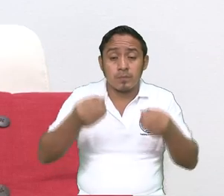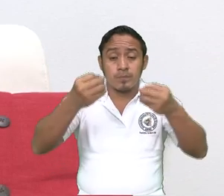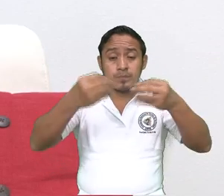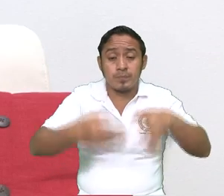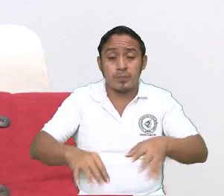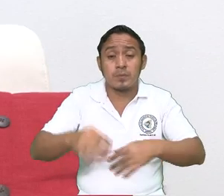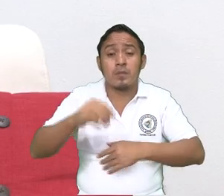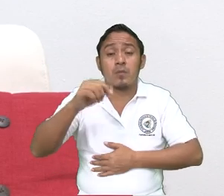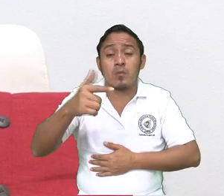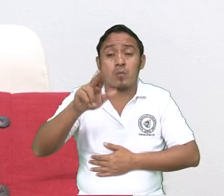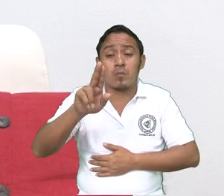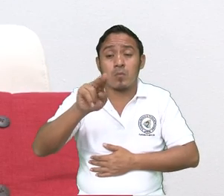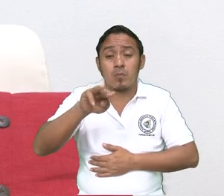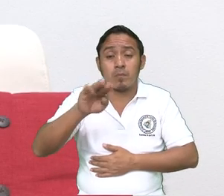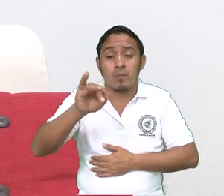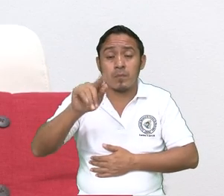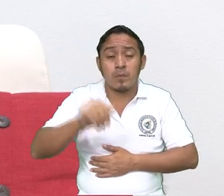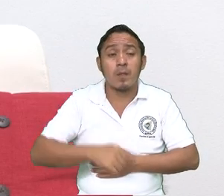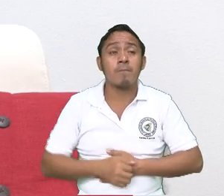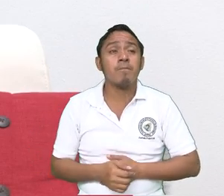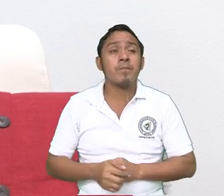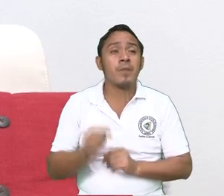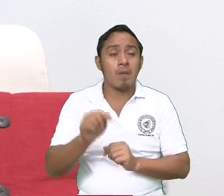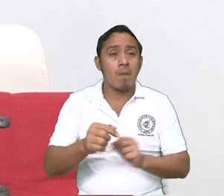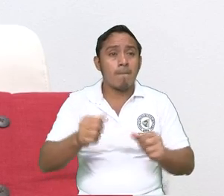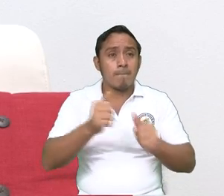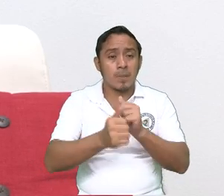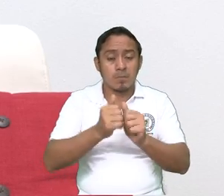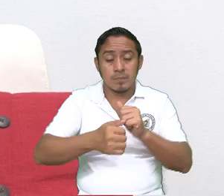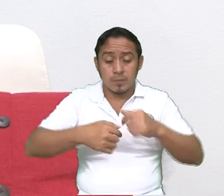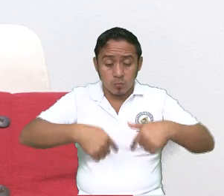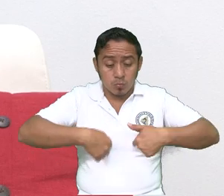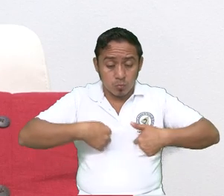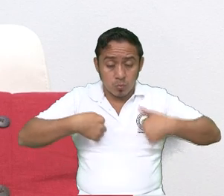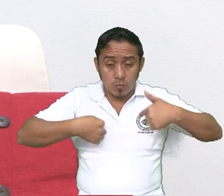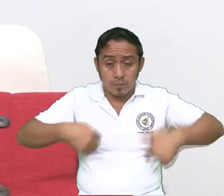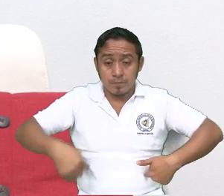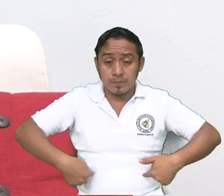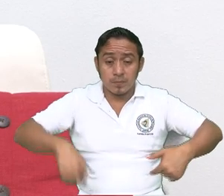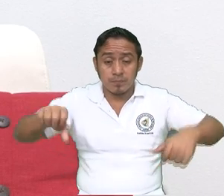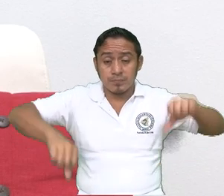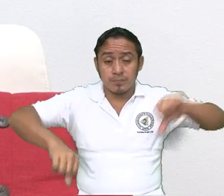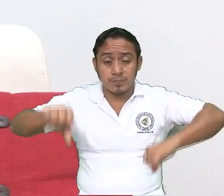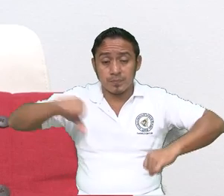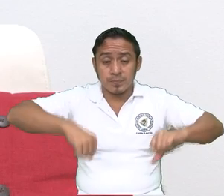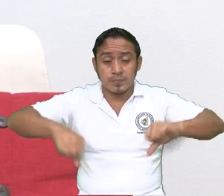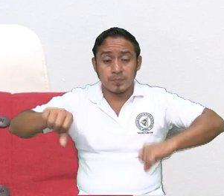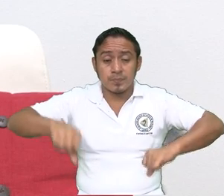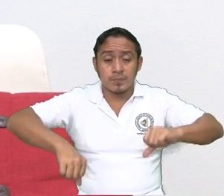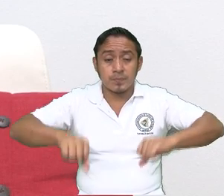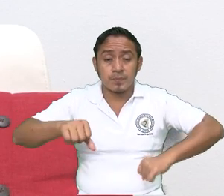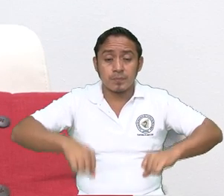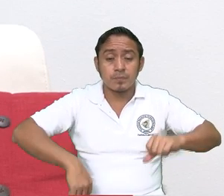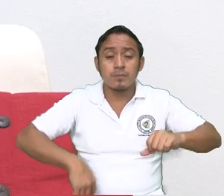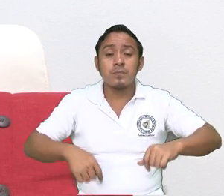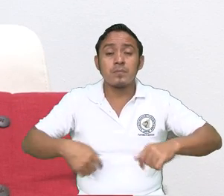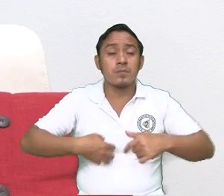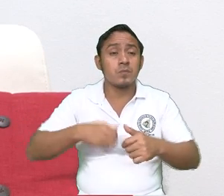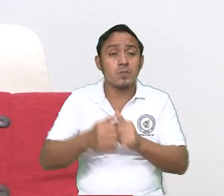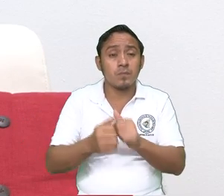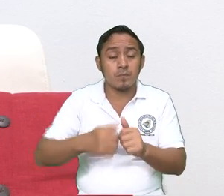albúmina y empiezan a fallar los órganos empieza a fallar el pulmón empieza a fallar el